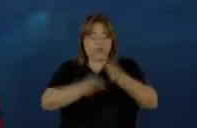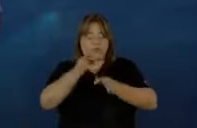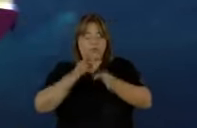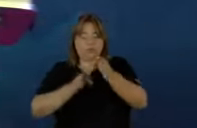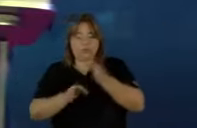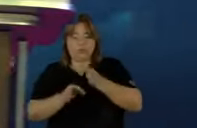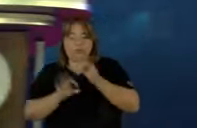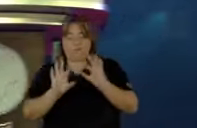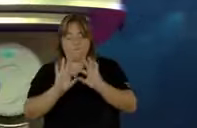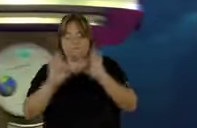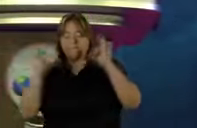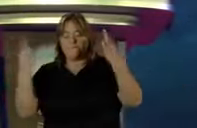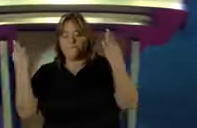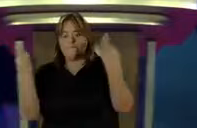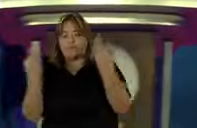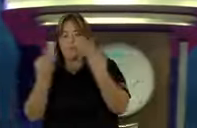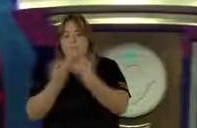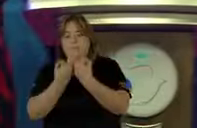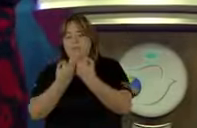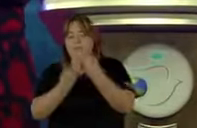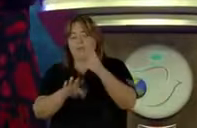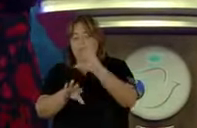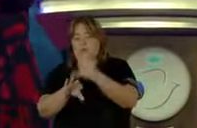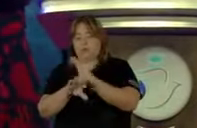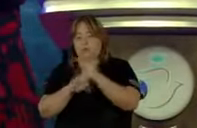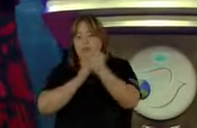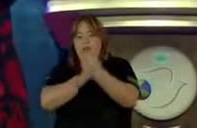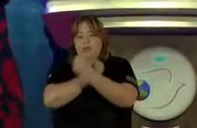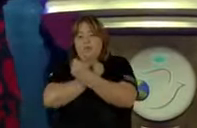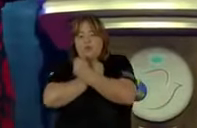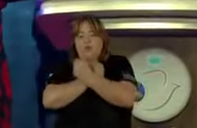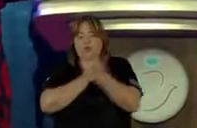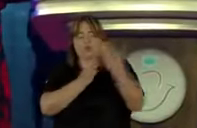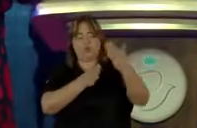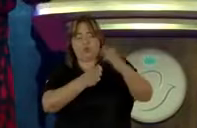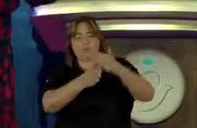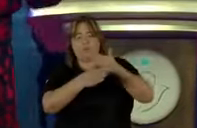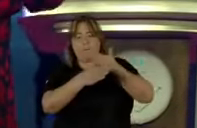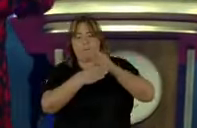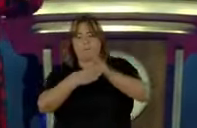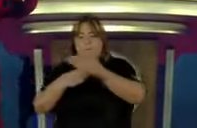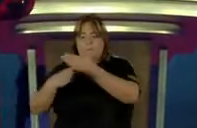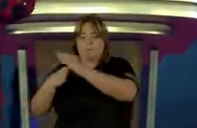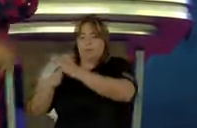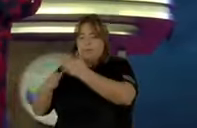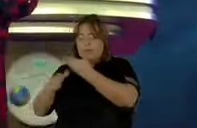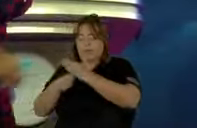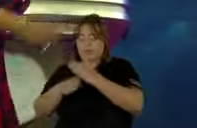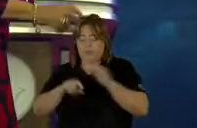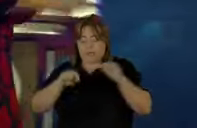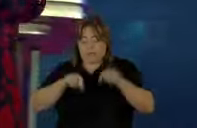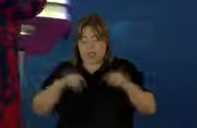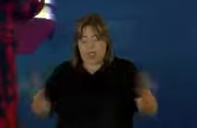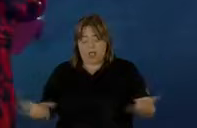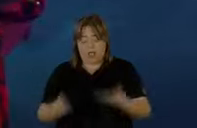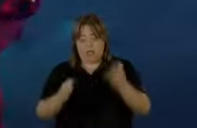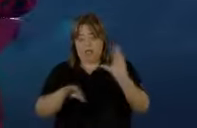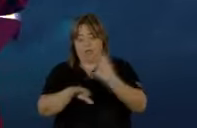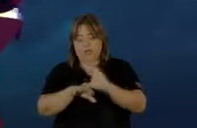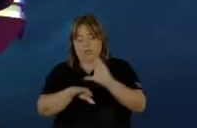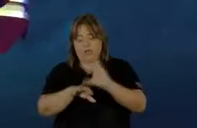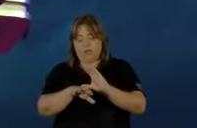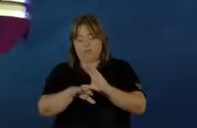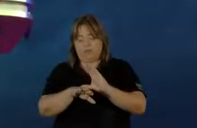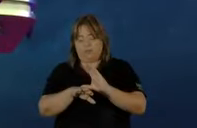la familiaridad y el amor que se comparte en la casa del Señor y como familia de la